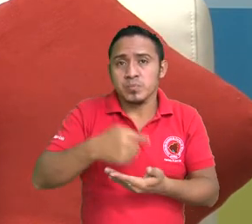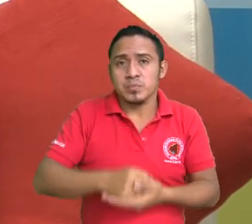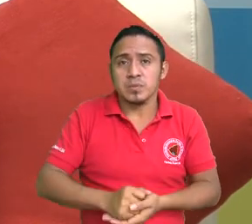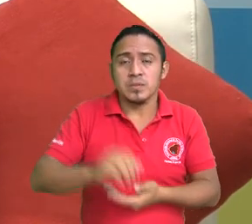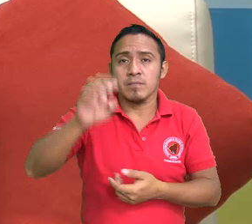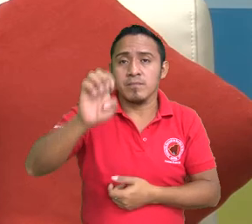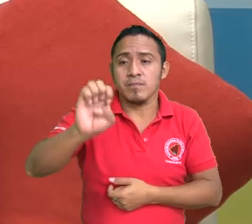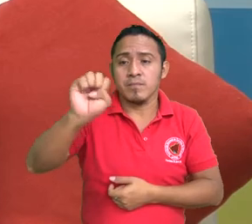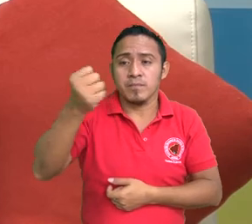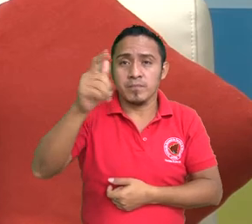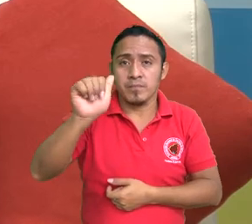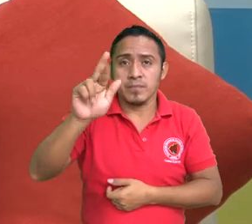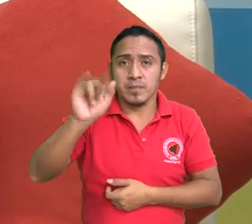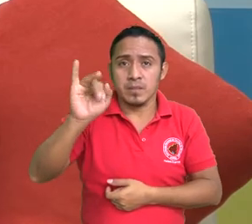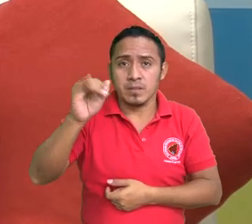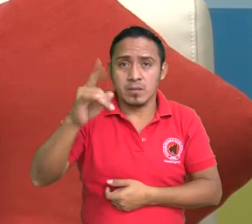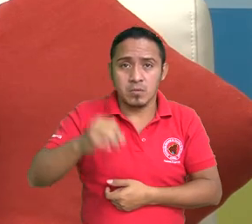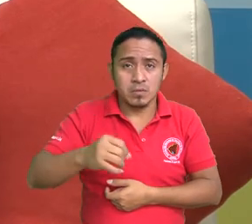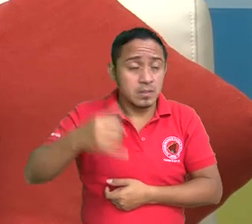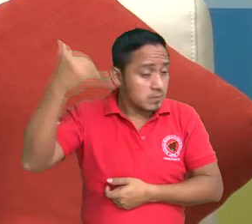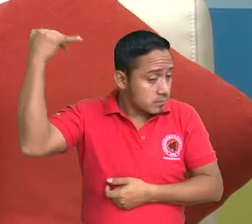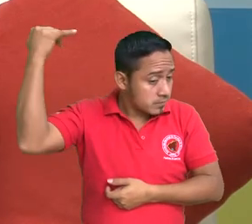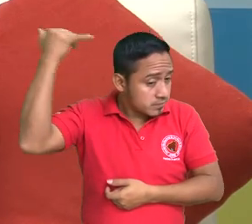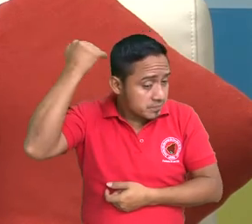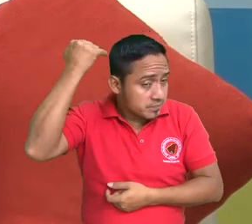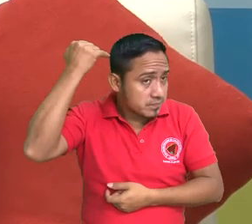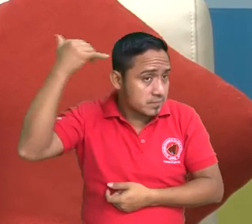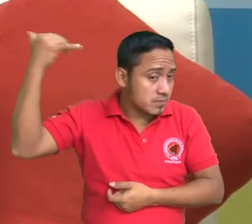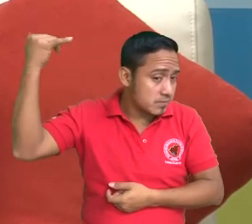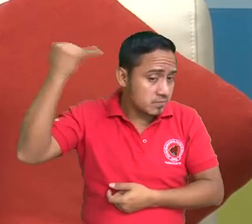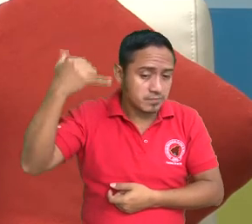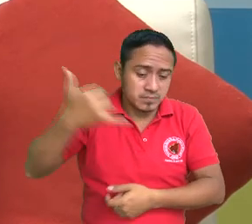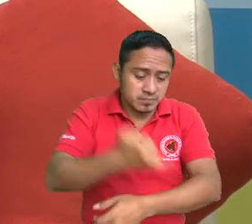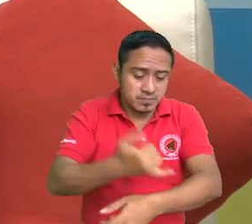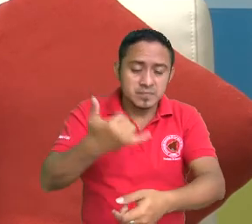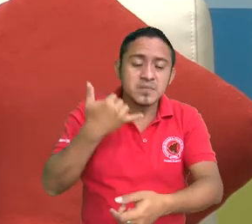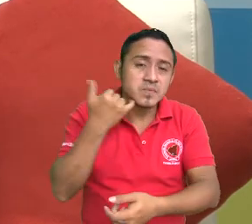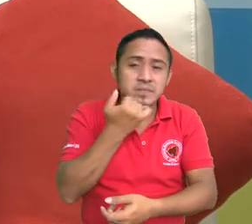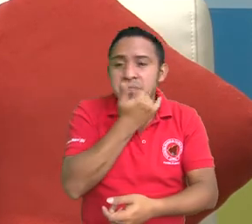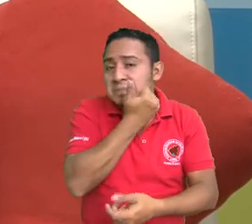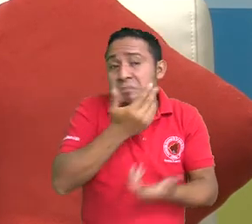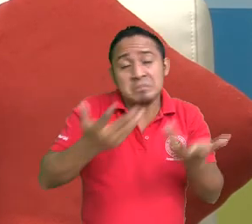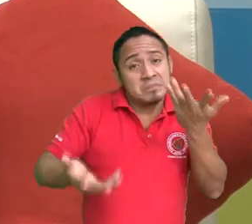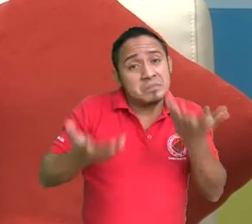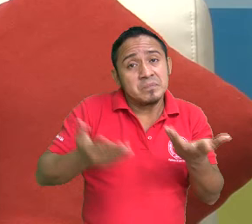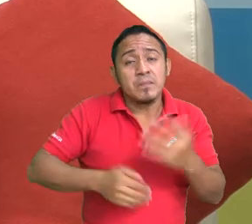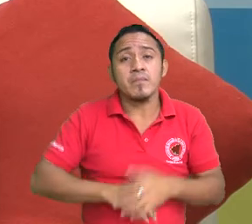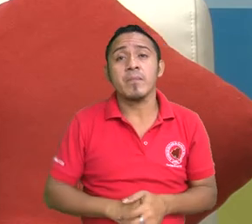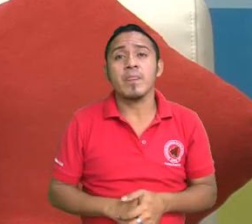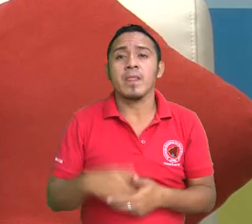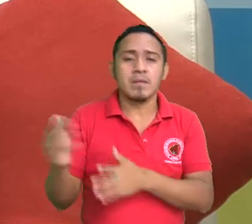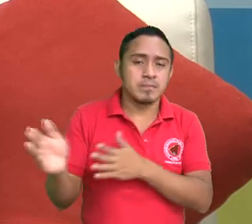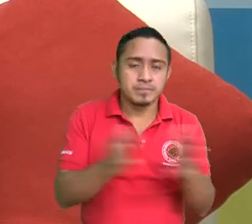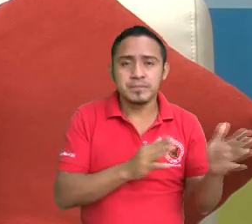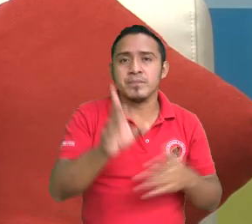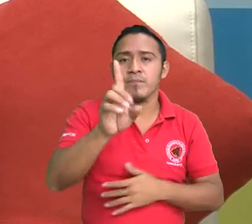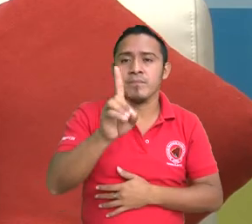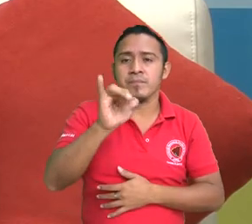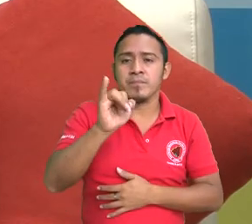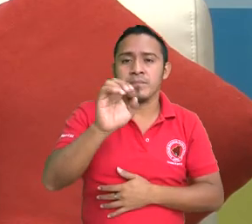antiinflamatorios inyectados a nivel de la lesión. Muy interesante. O puedo dejarle, si es una alopecia ya